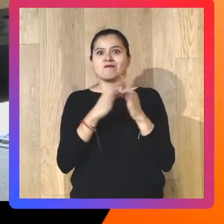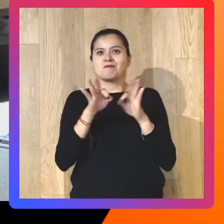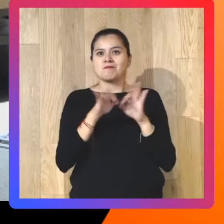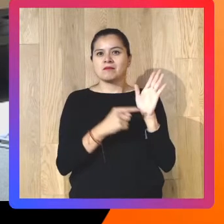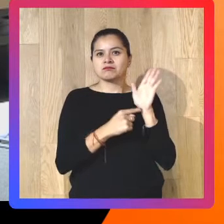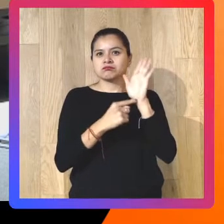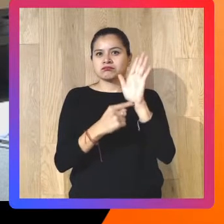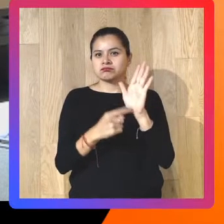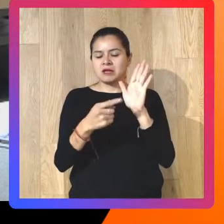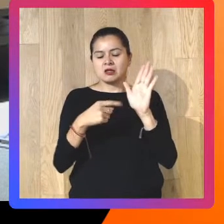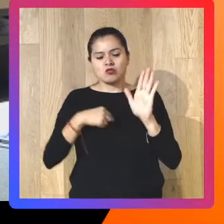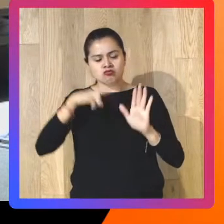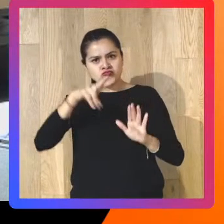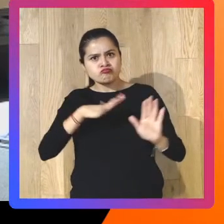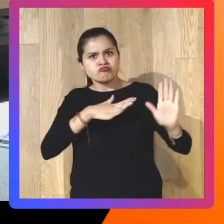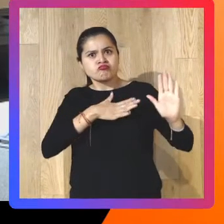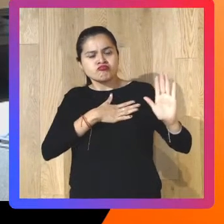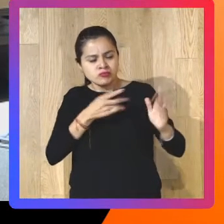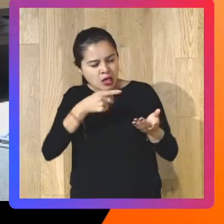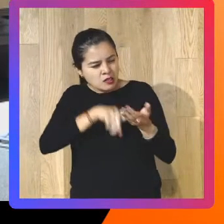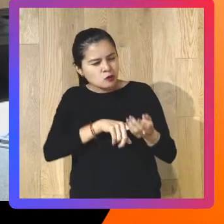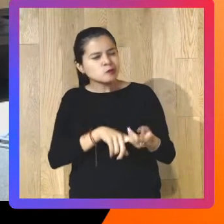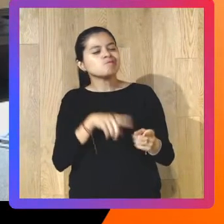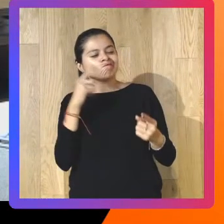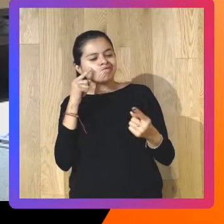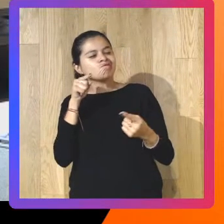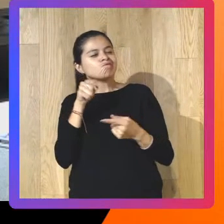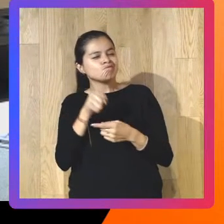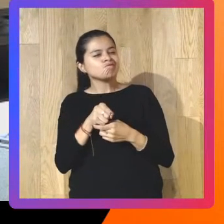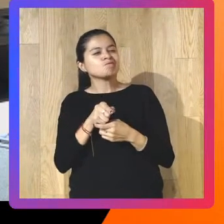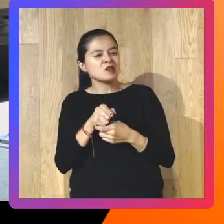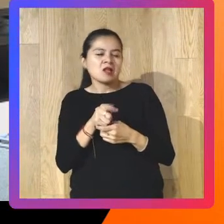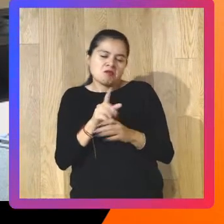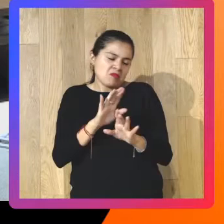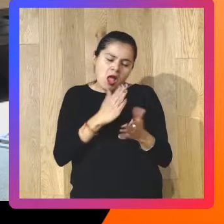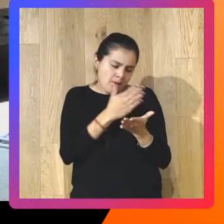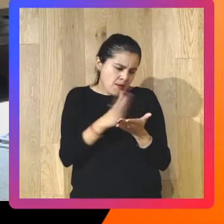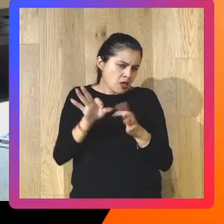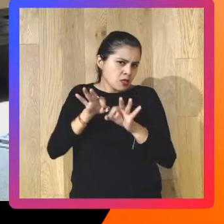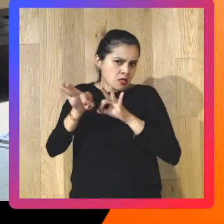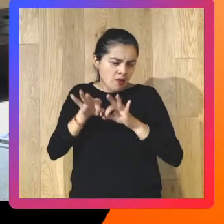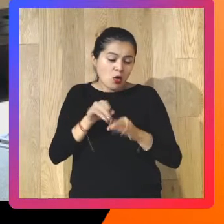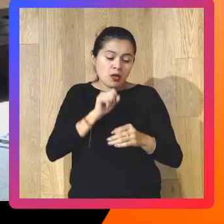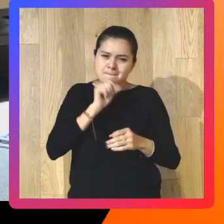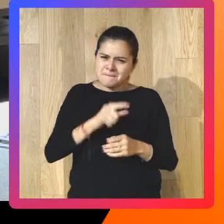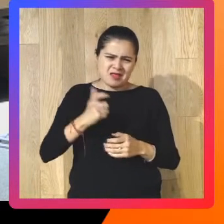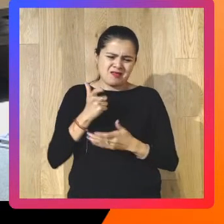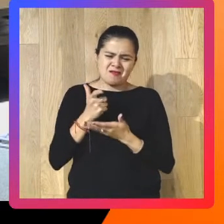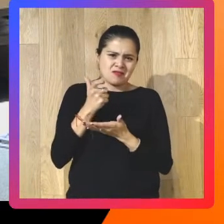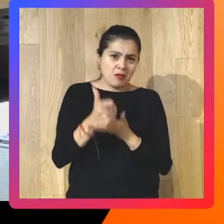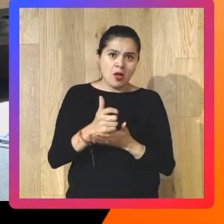estamos convencidos que lo que tenemos que difundir es que, independientemente del trabajo, de seguir subiendo el salario